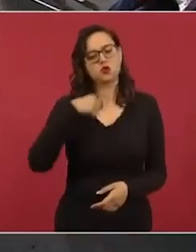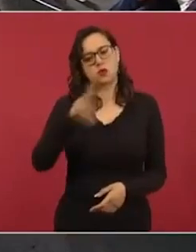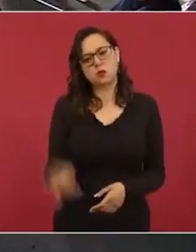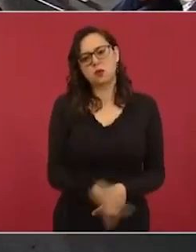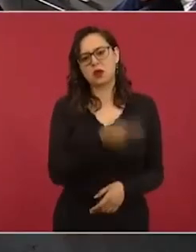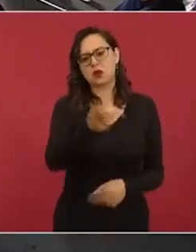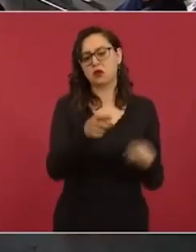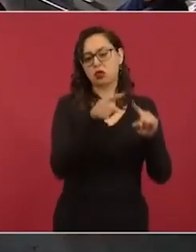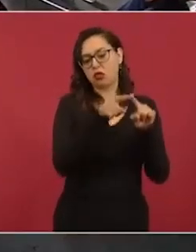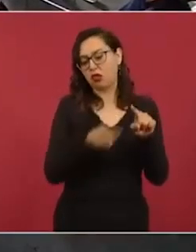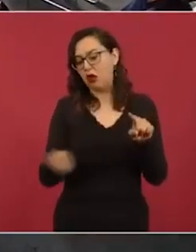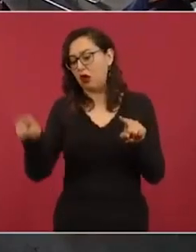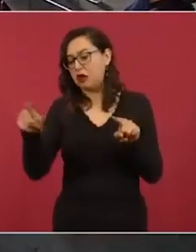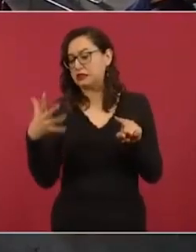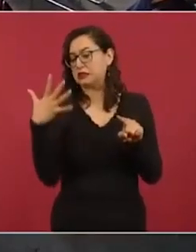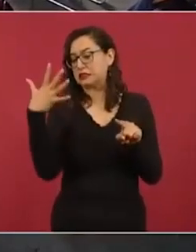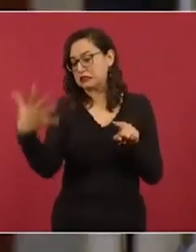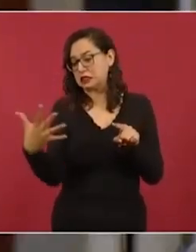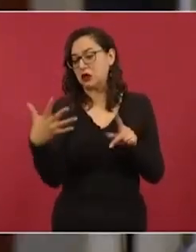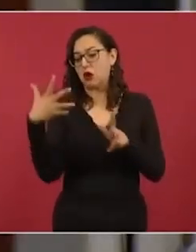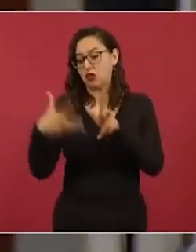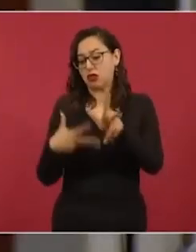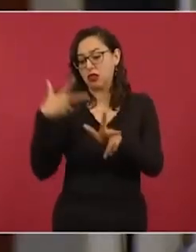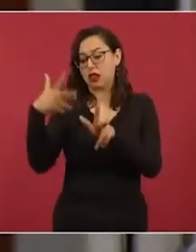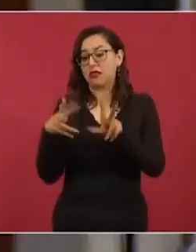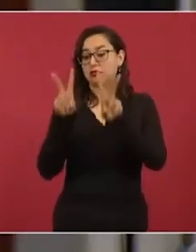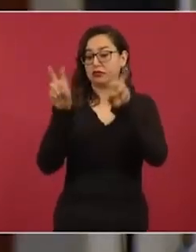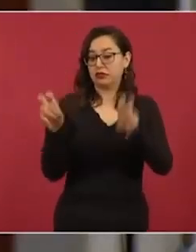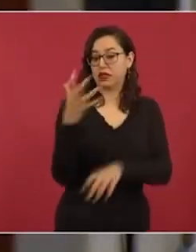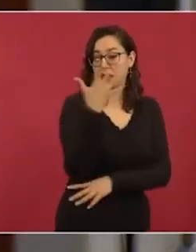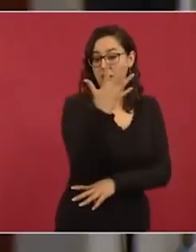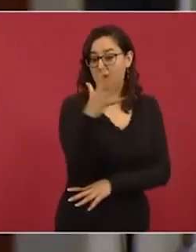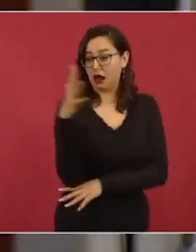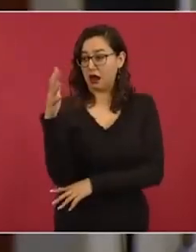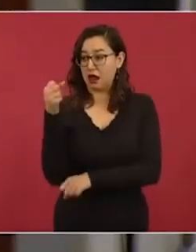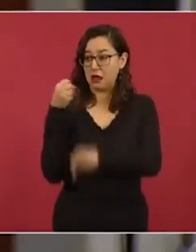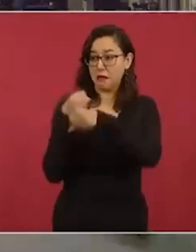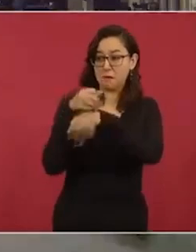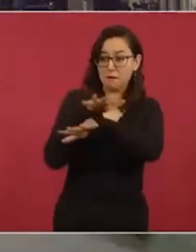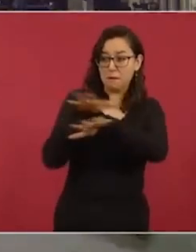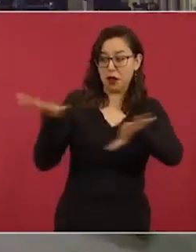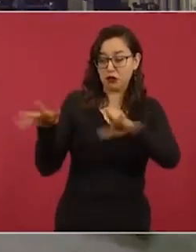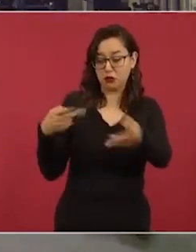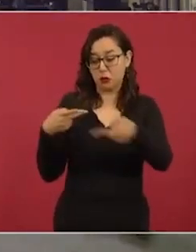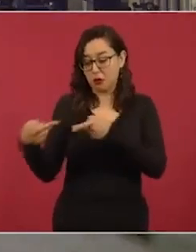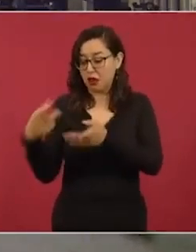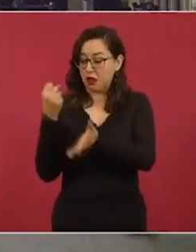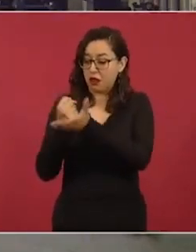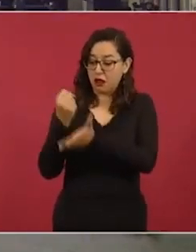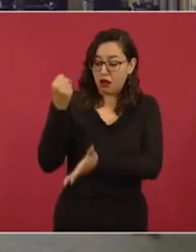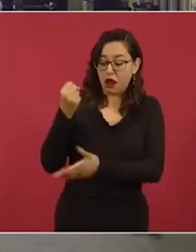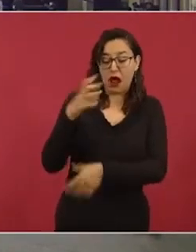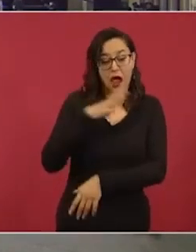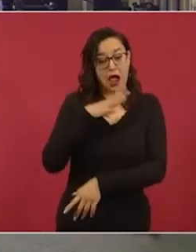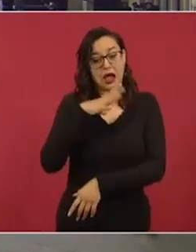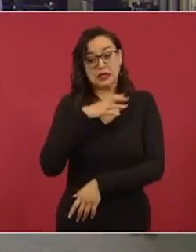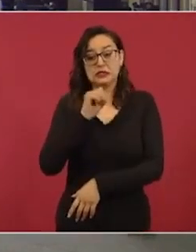si hay de impacto ambiental para el Tren Maya. Sí, y además hay